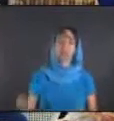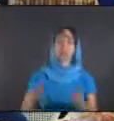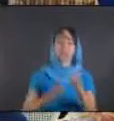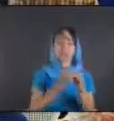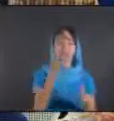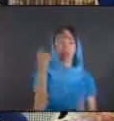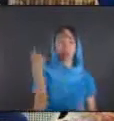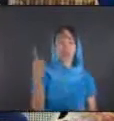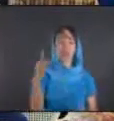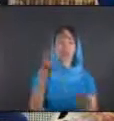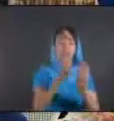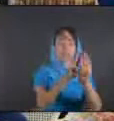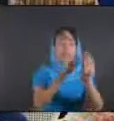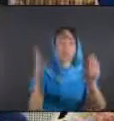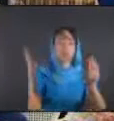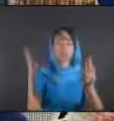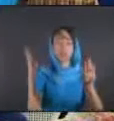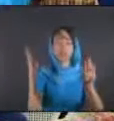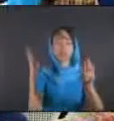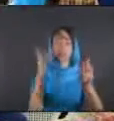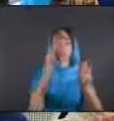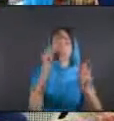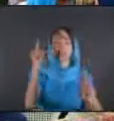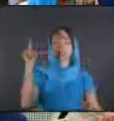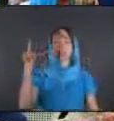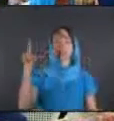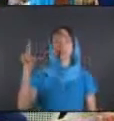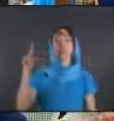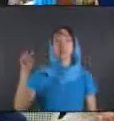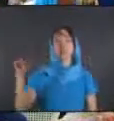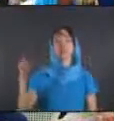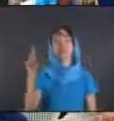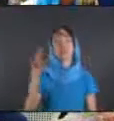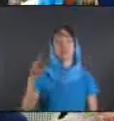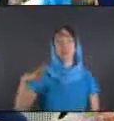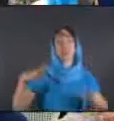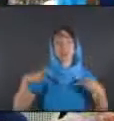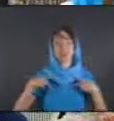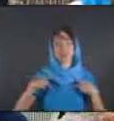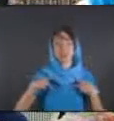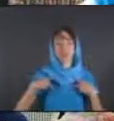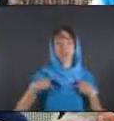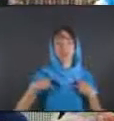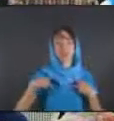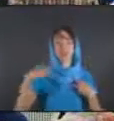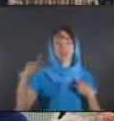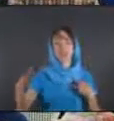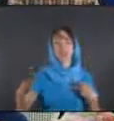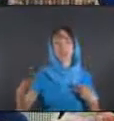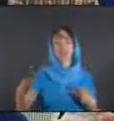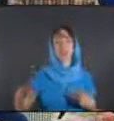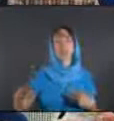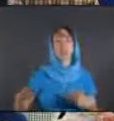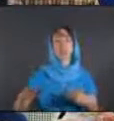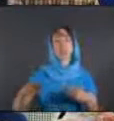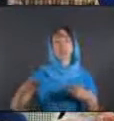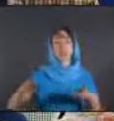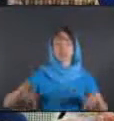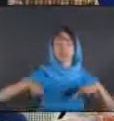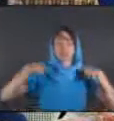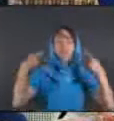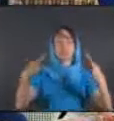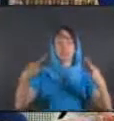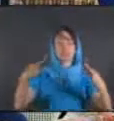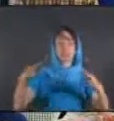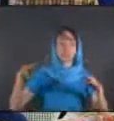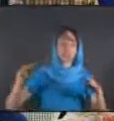de casados, años de edad, en el nombre de Jesús. Y hoy que nos